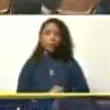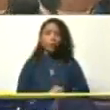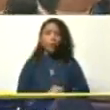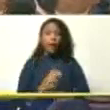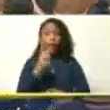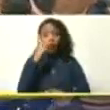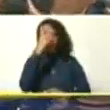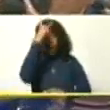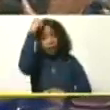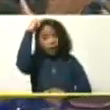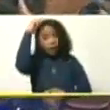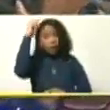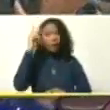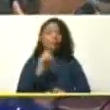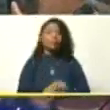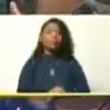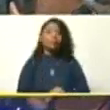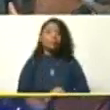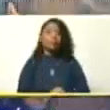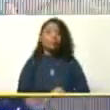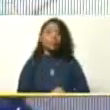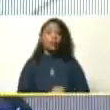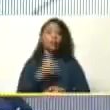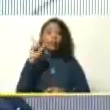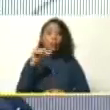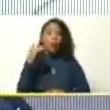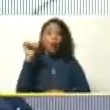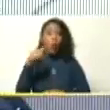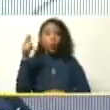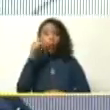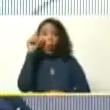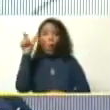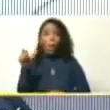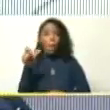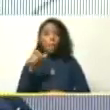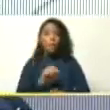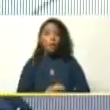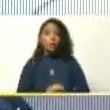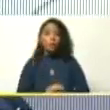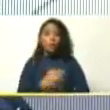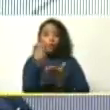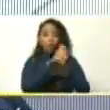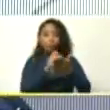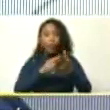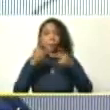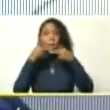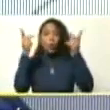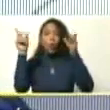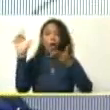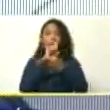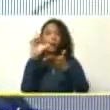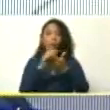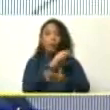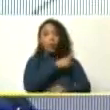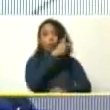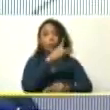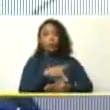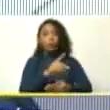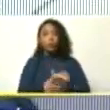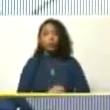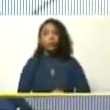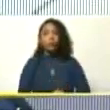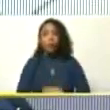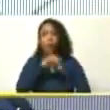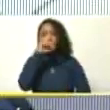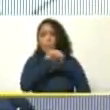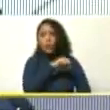William, Isaías Rodríguez, que también escribí y publicó un libro de poemas, amantes